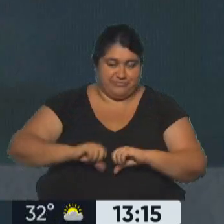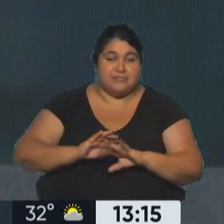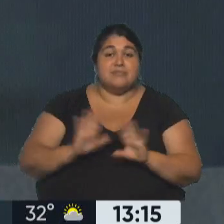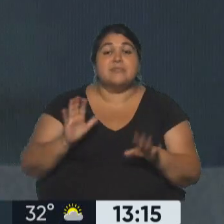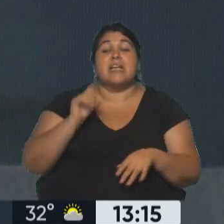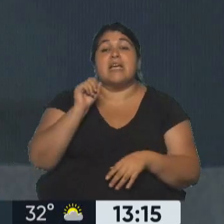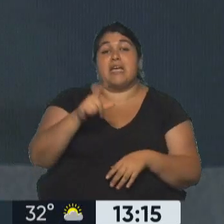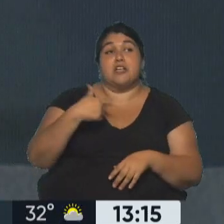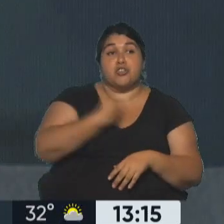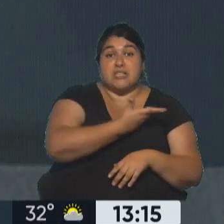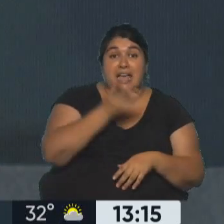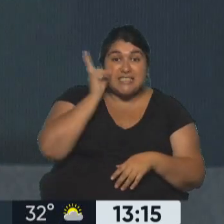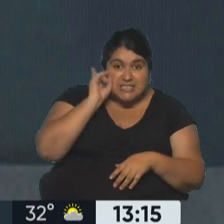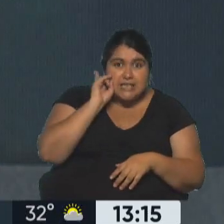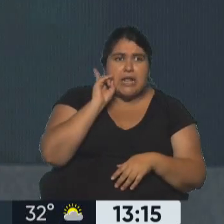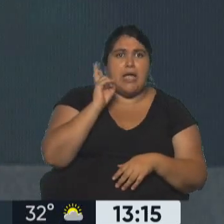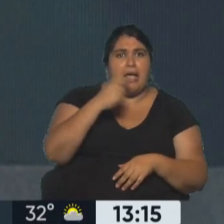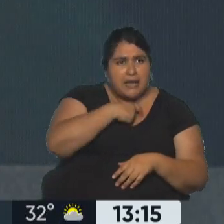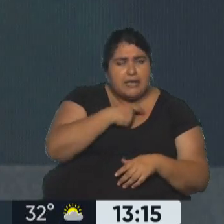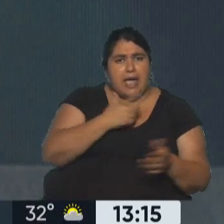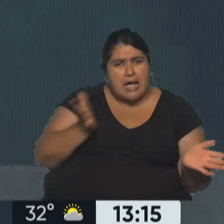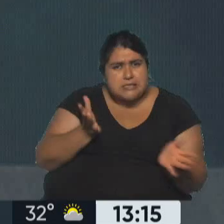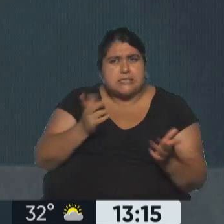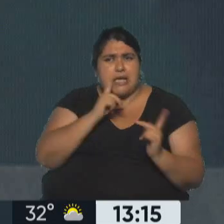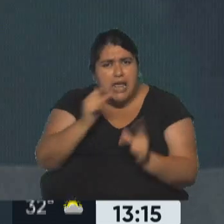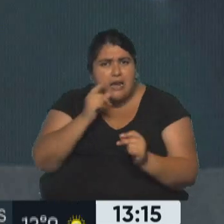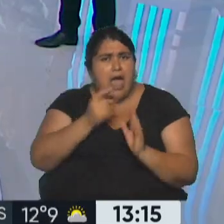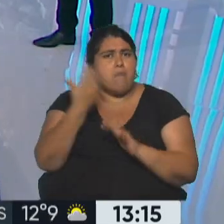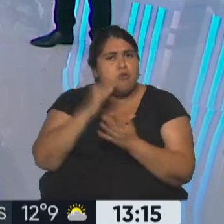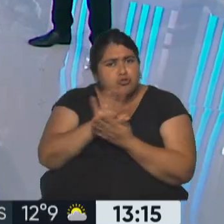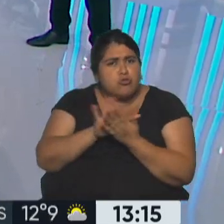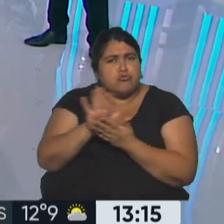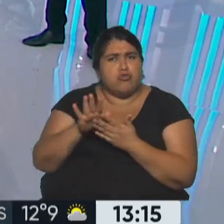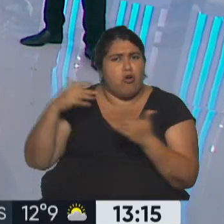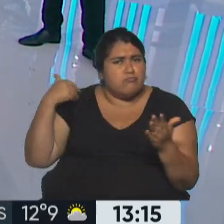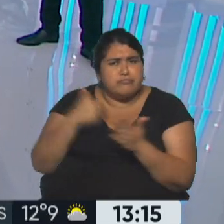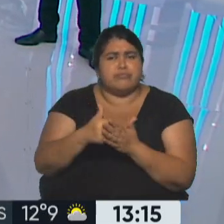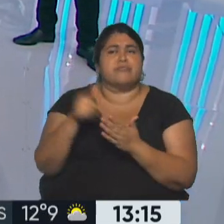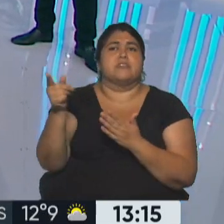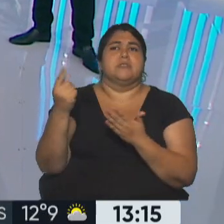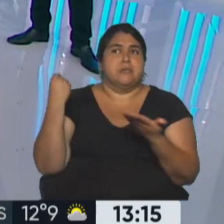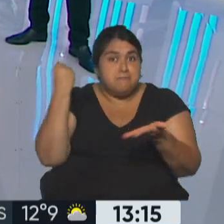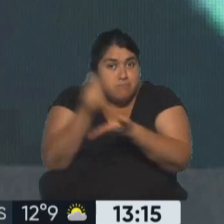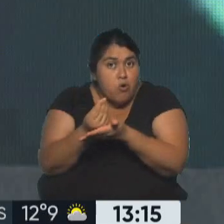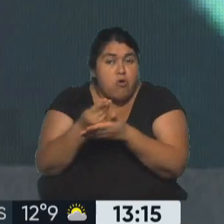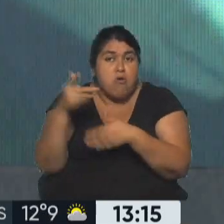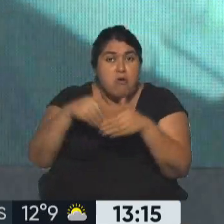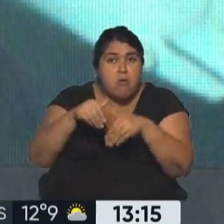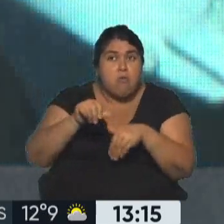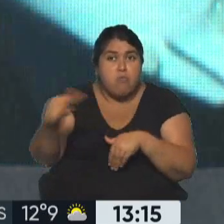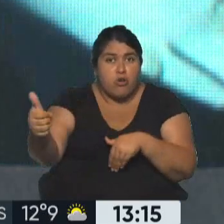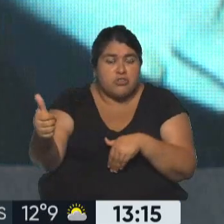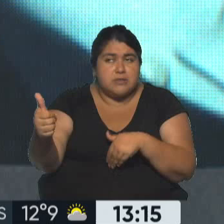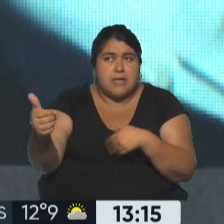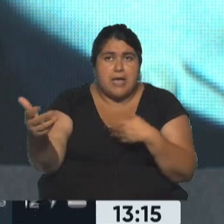al poder es una que reclamaba algunas cuestiones estructurales, corriéndose cada vez más al centro, pero sobre todo esto,